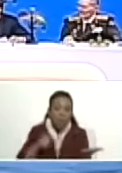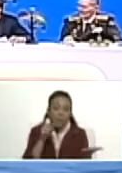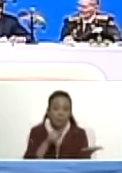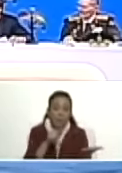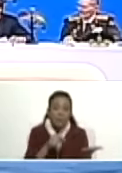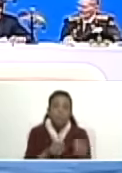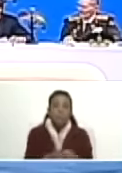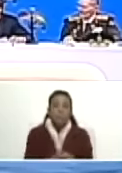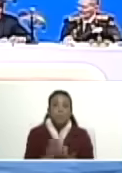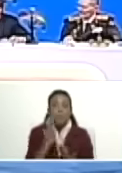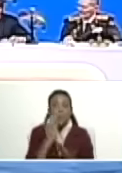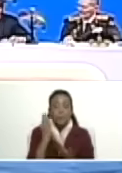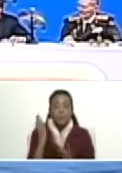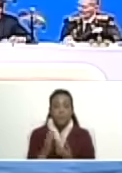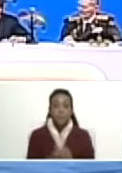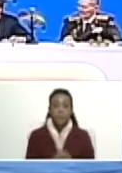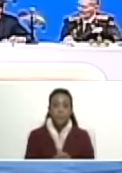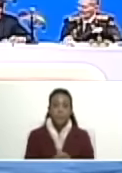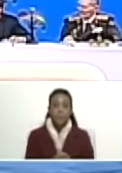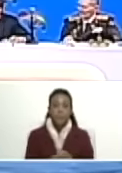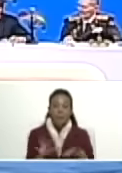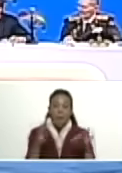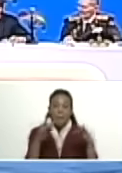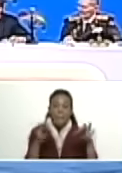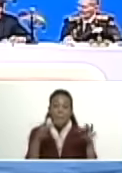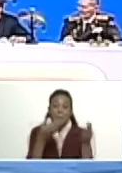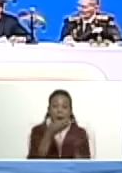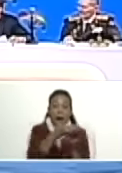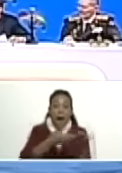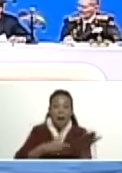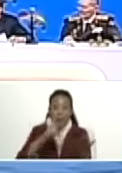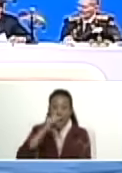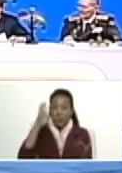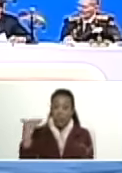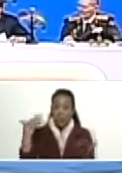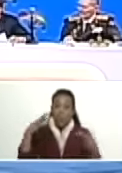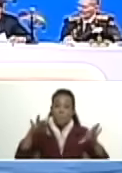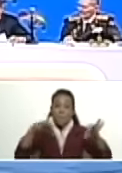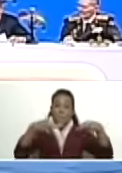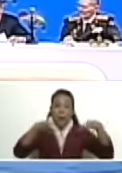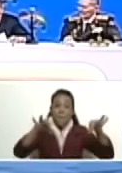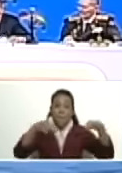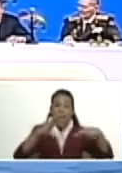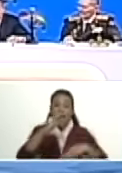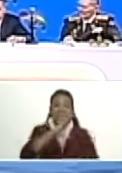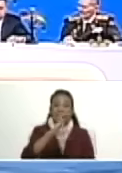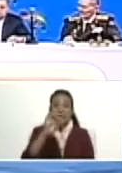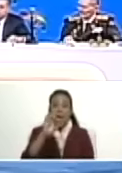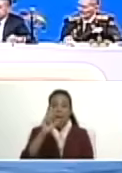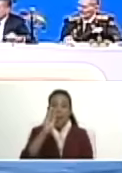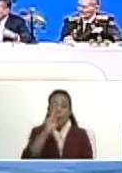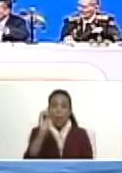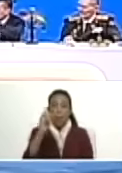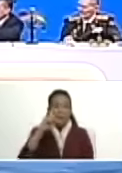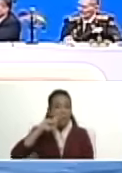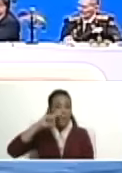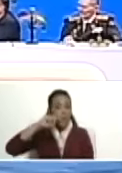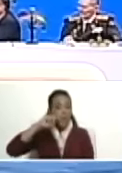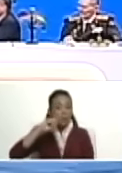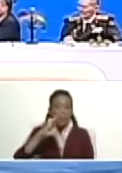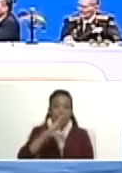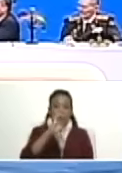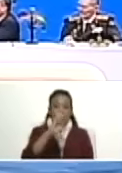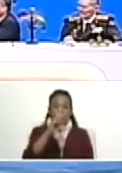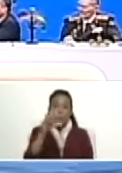Aquí la tengo, miren, era papel cebolla que se usaba para la época, llamado así, papel cebolla, ¿verdad? Es